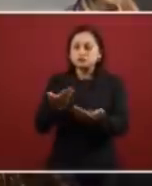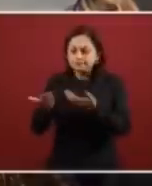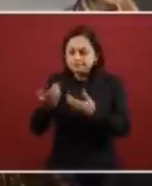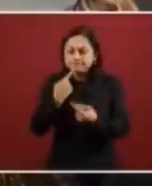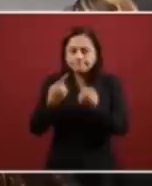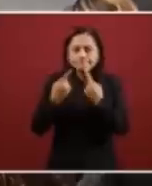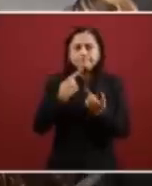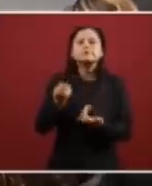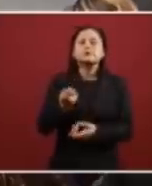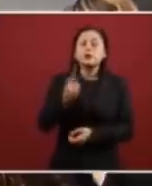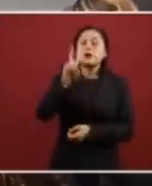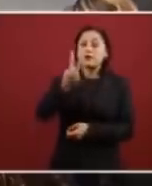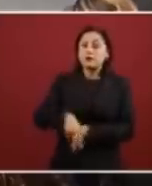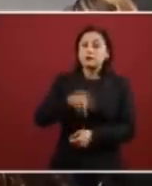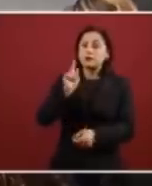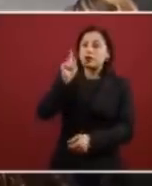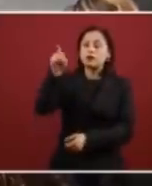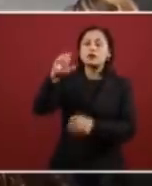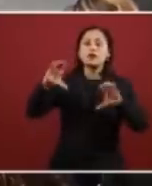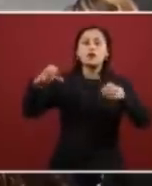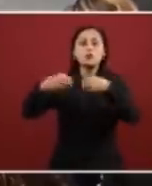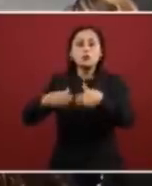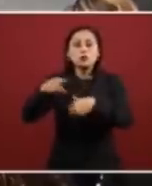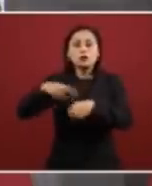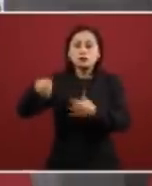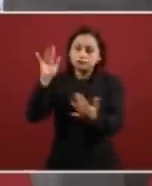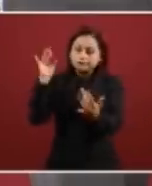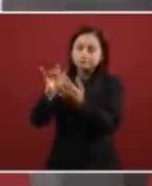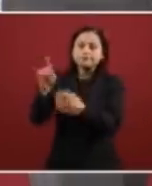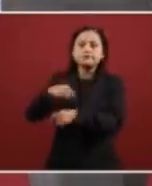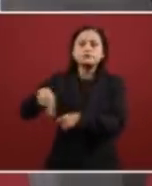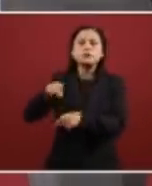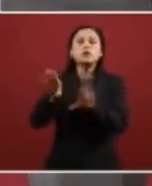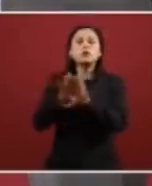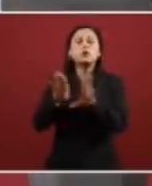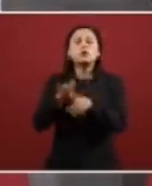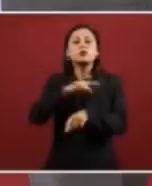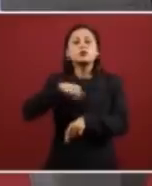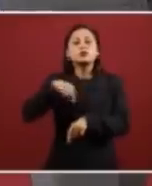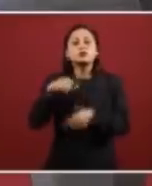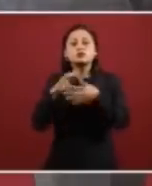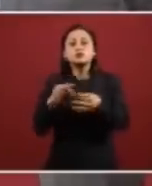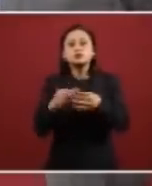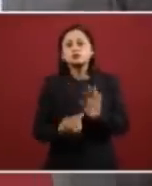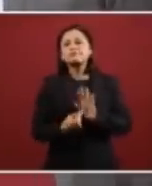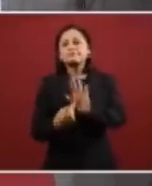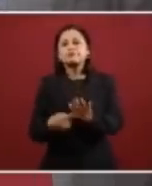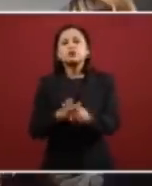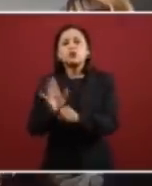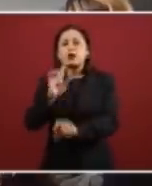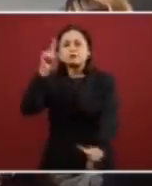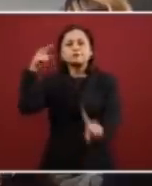contacto como unidades hemos recogido opiniones en los vertidos cuáles han sido las intenciones durante todo este proceso ahora